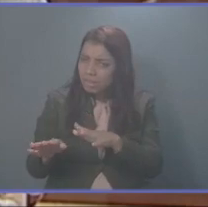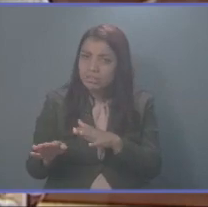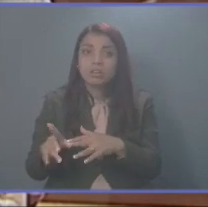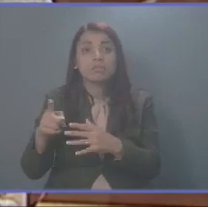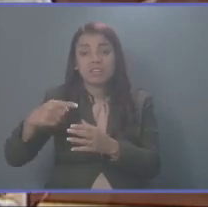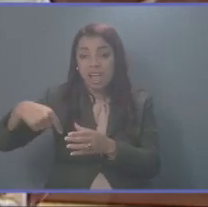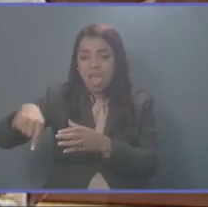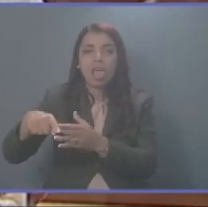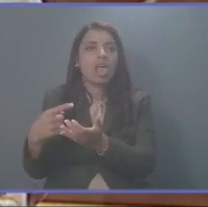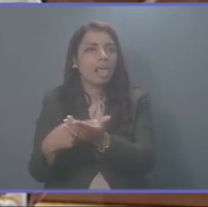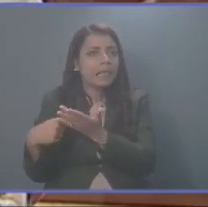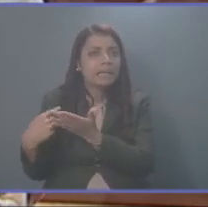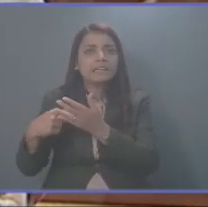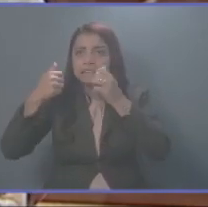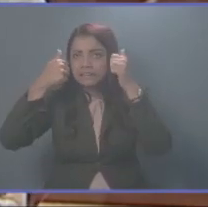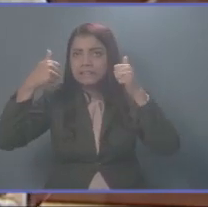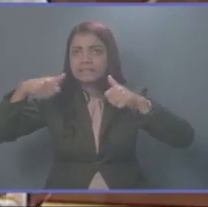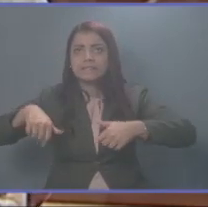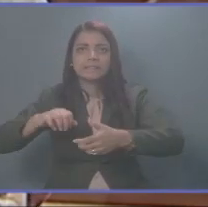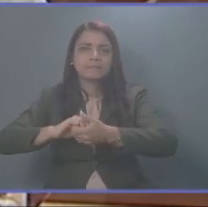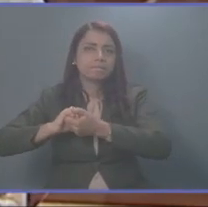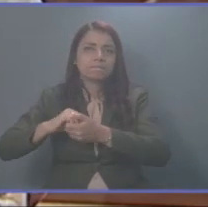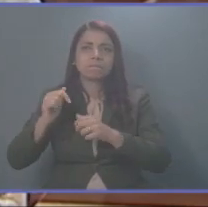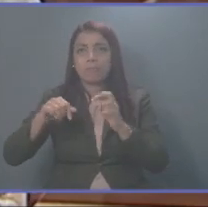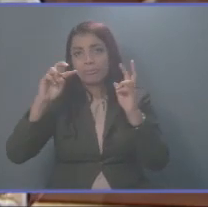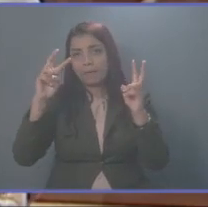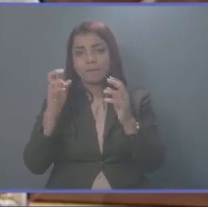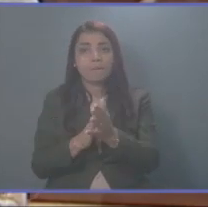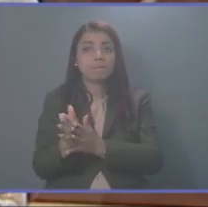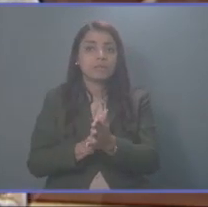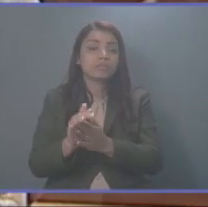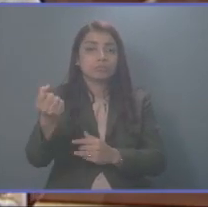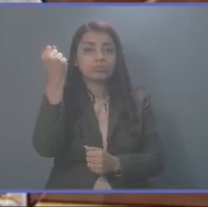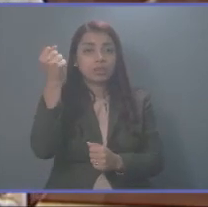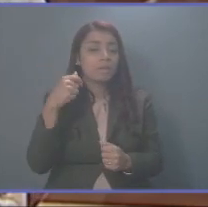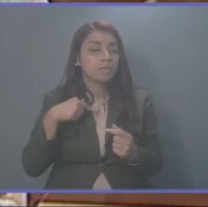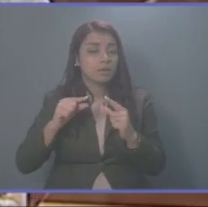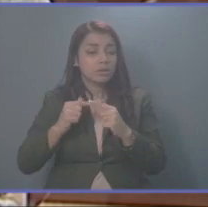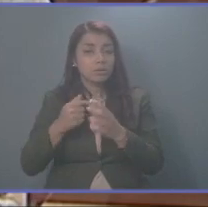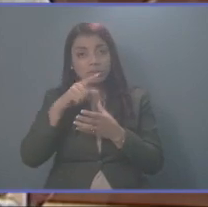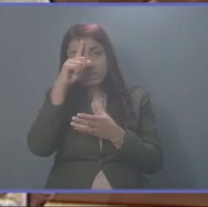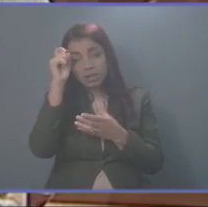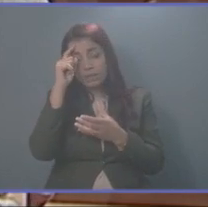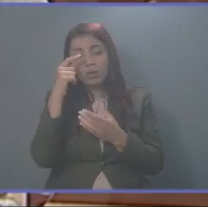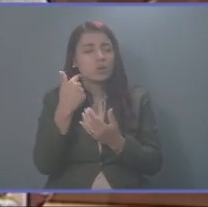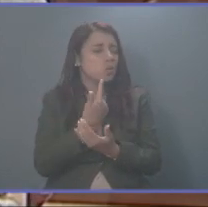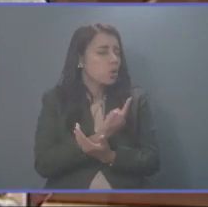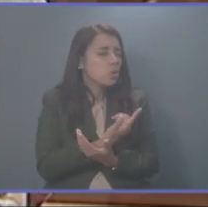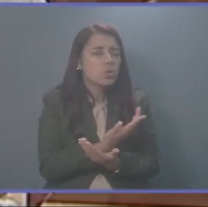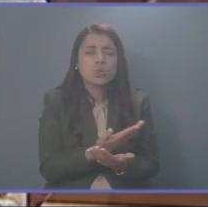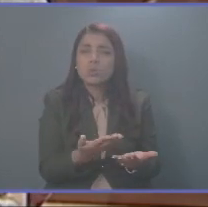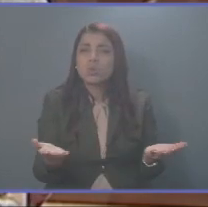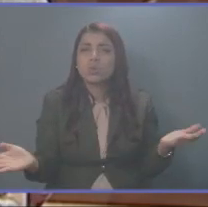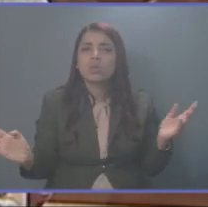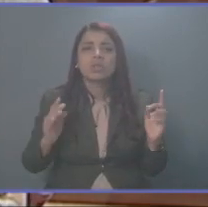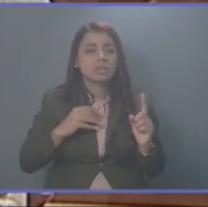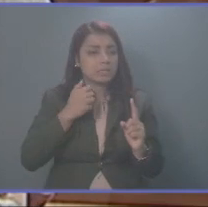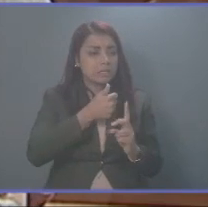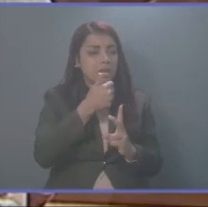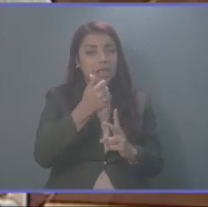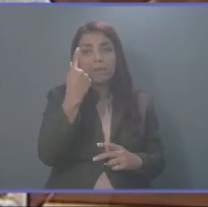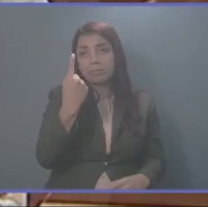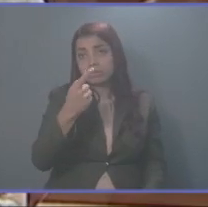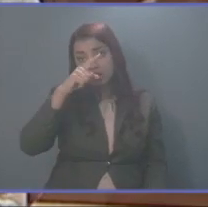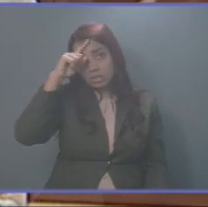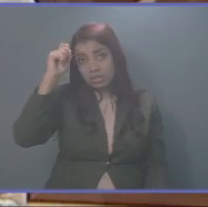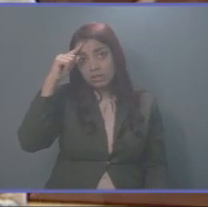temas trascendentales, mi equipo de trabajo y especialmente a todos y cada uno de los empleados de la